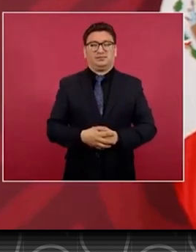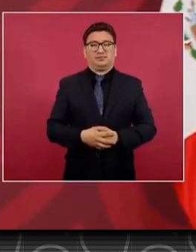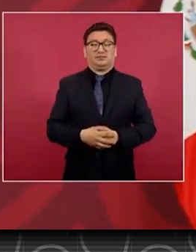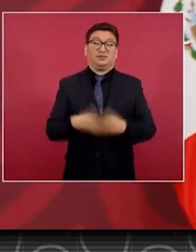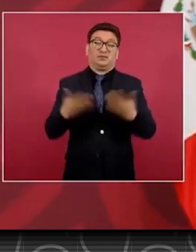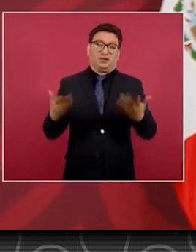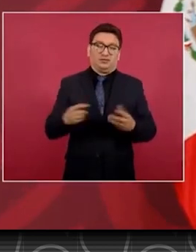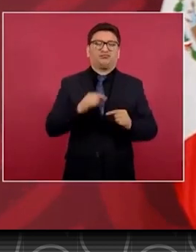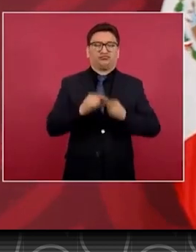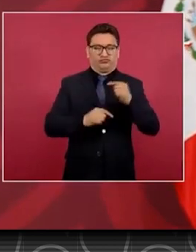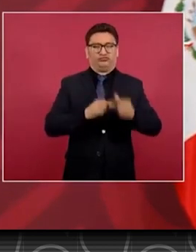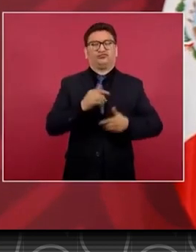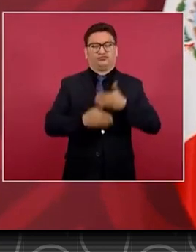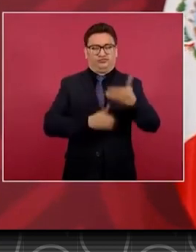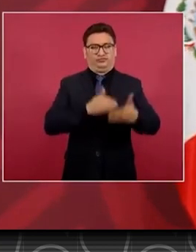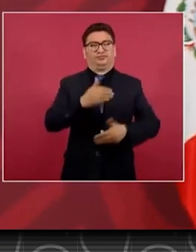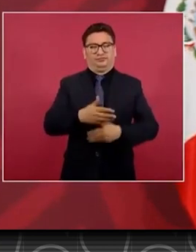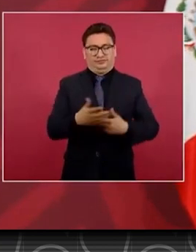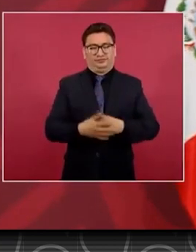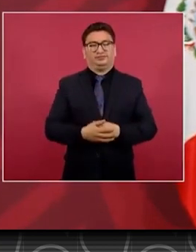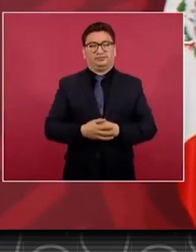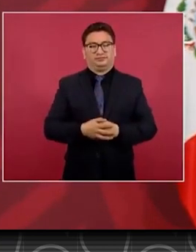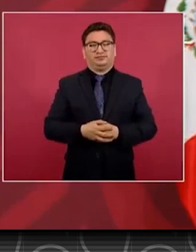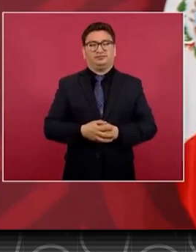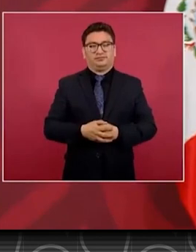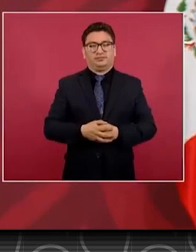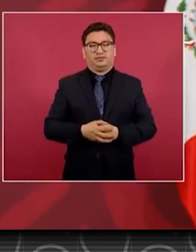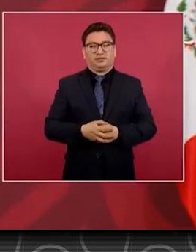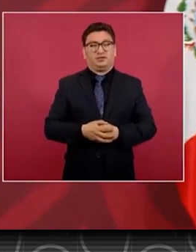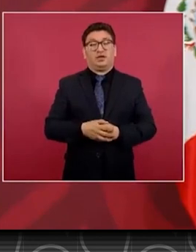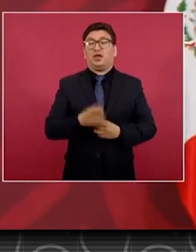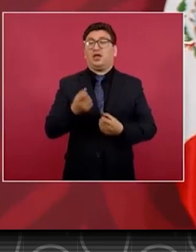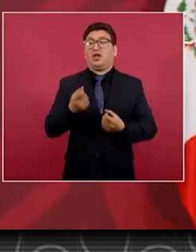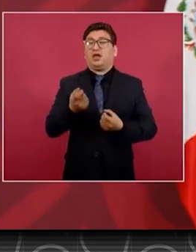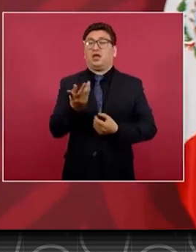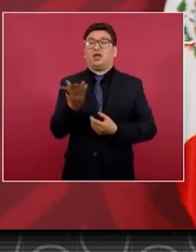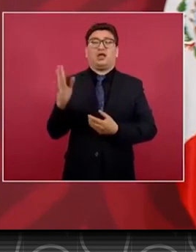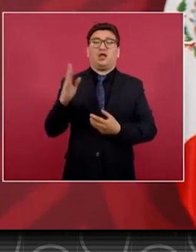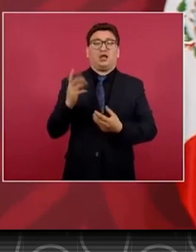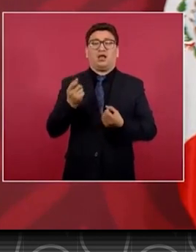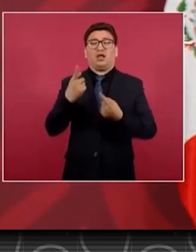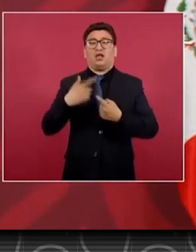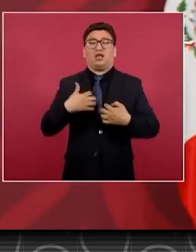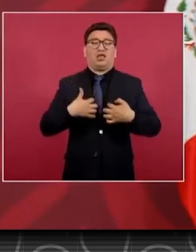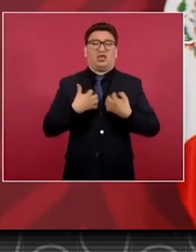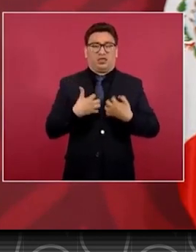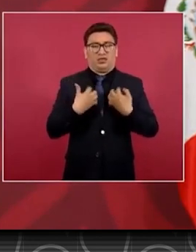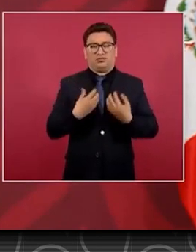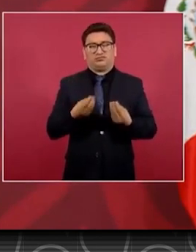Pero ahí van las cosas. Están muy molesto. Voy a